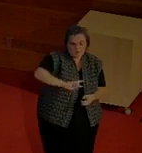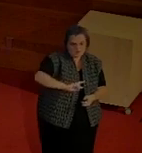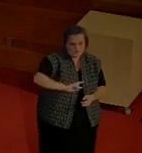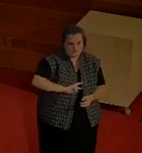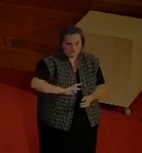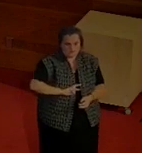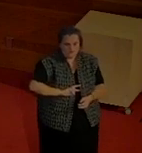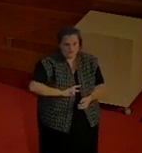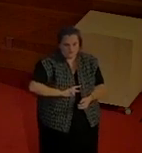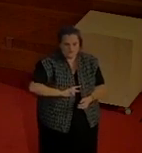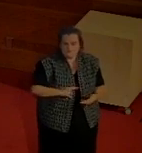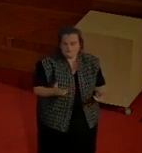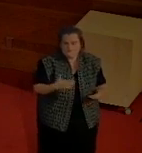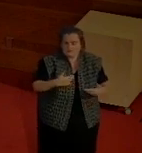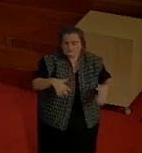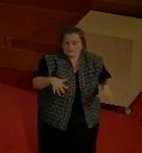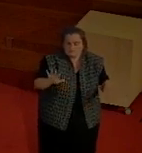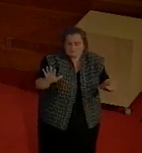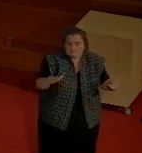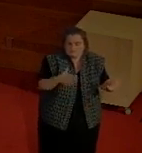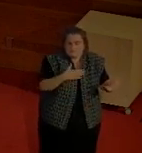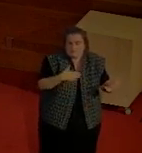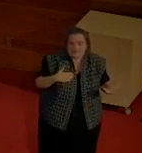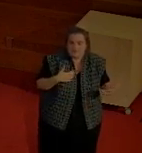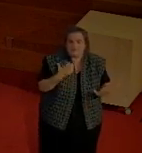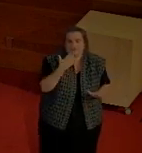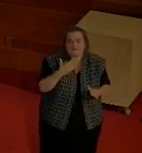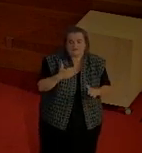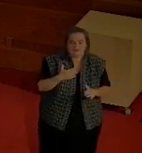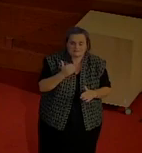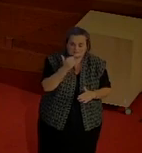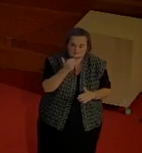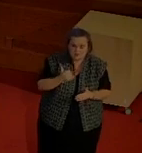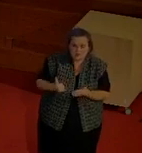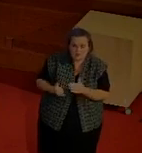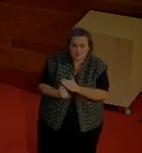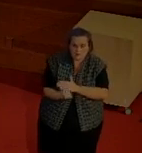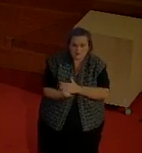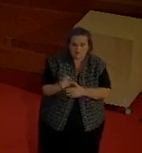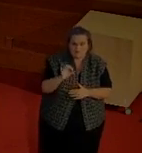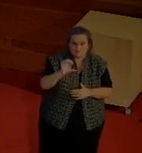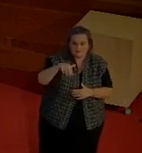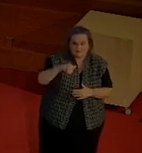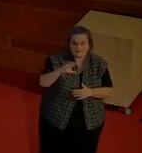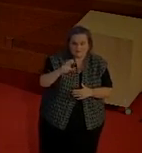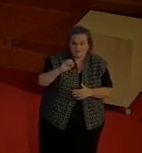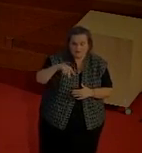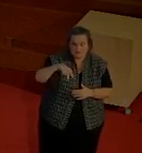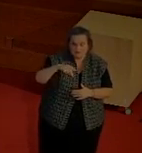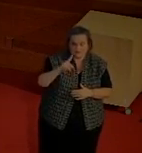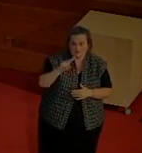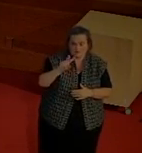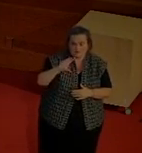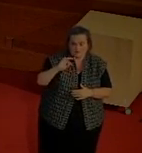régimen Chino lo que queramos solamente en el tema de los semiconductores es donde todavía está por detrás semiconductores